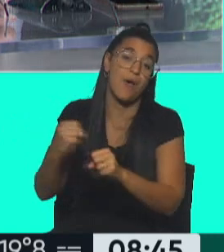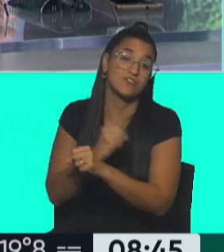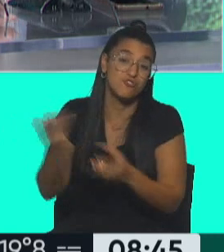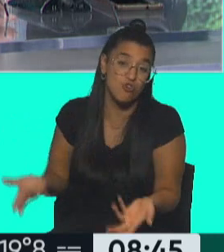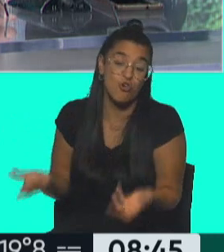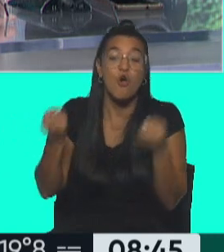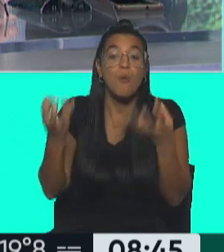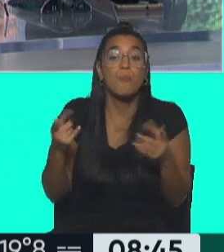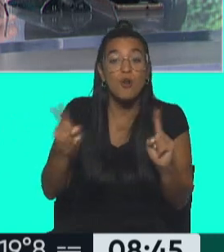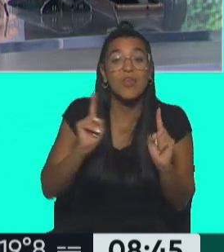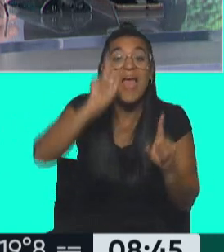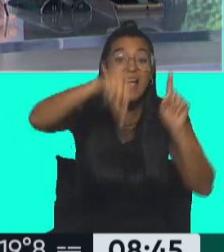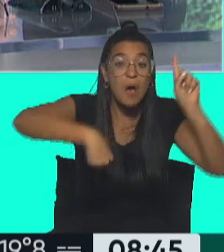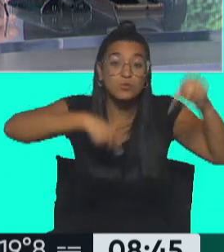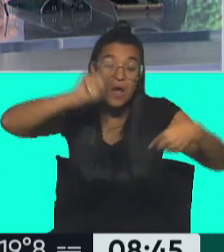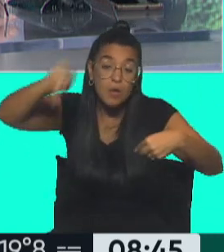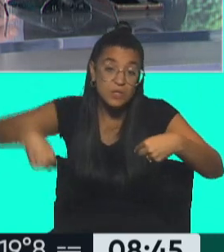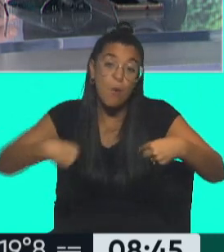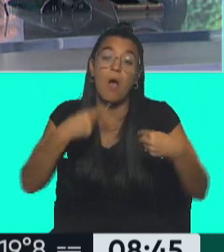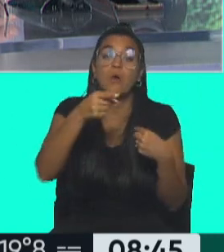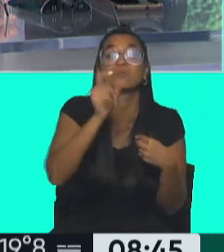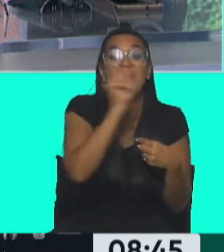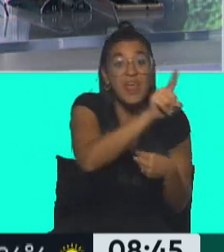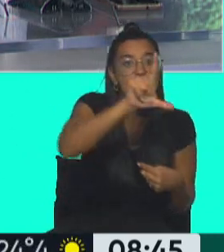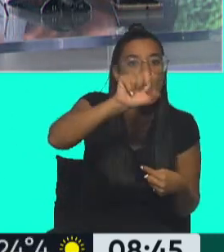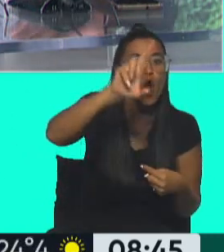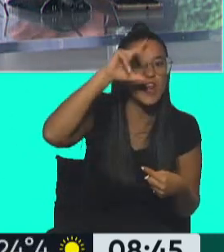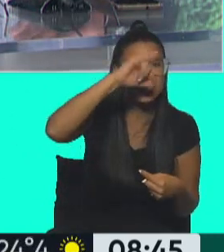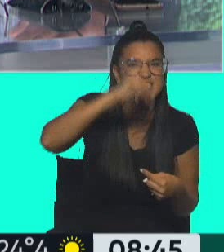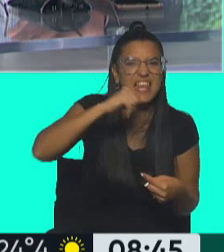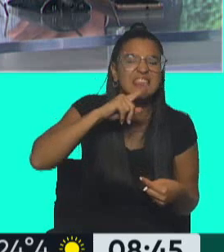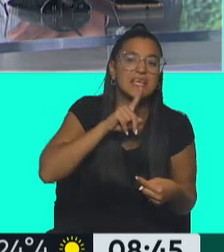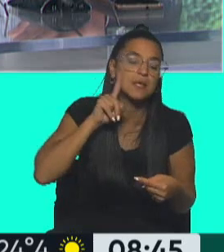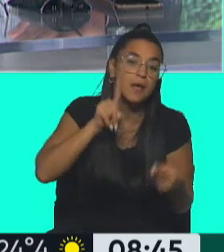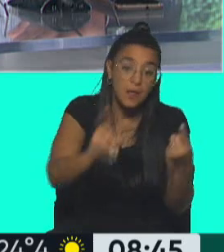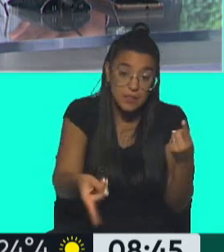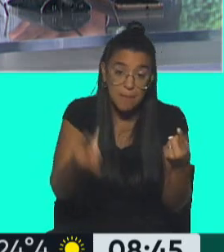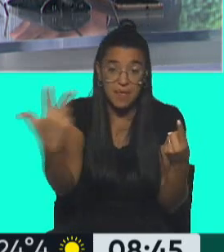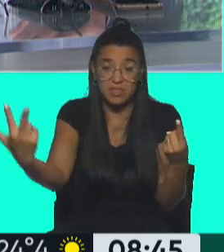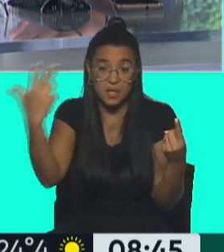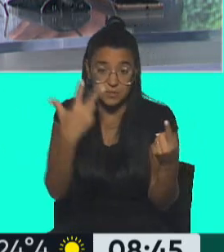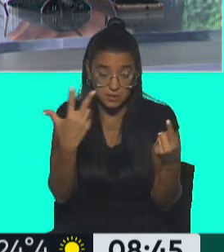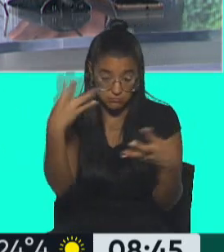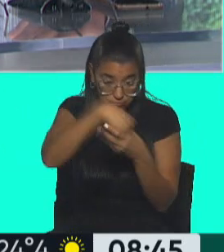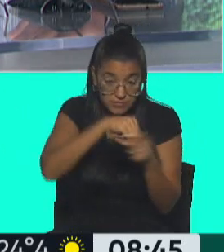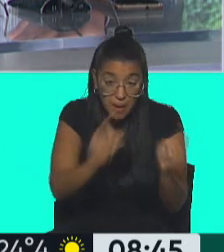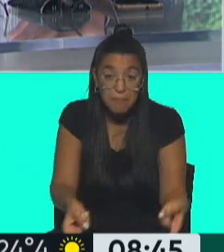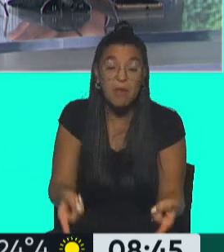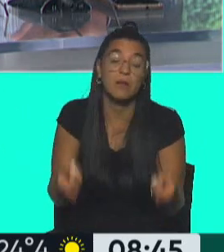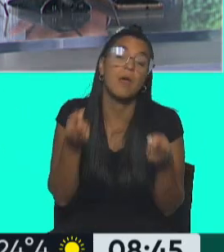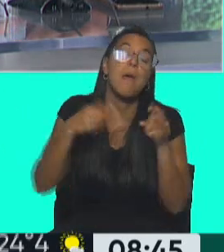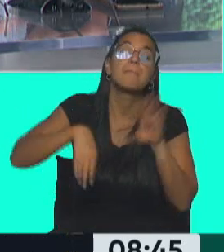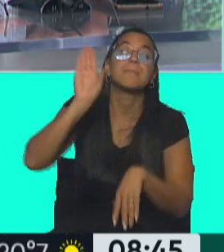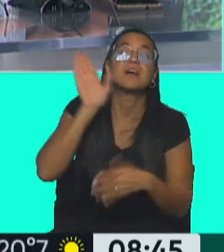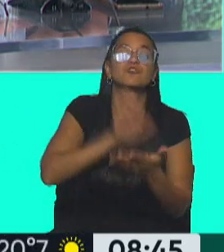las mismas causales que le son achacables a Lorenzetti son extensibles a los otros 3, sobre todo las que tienen que